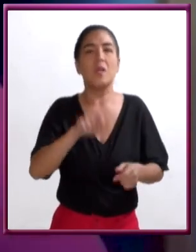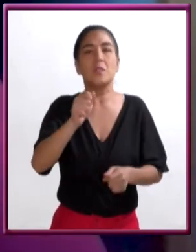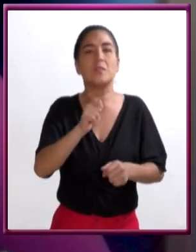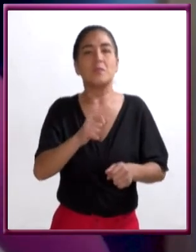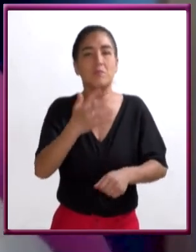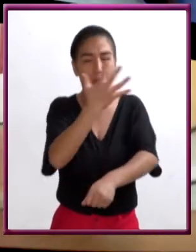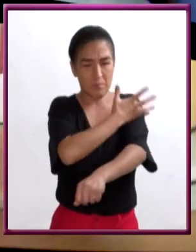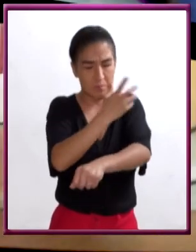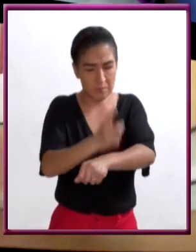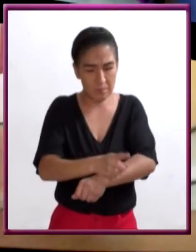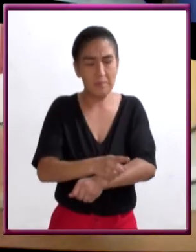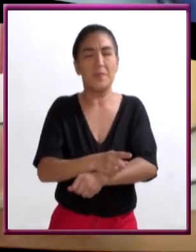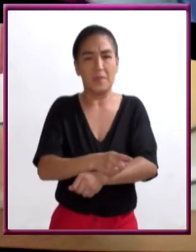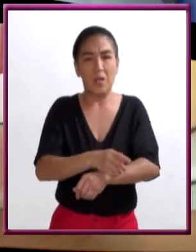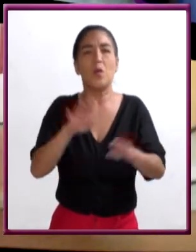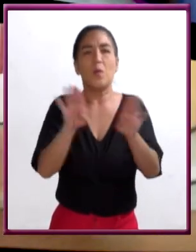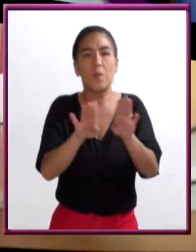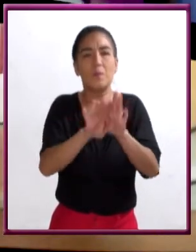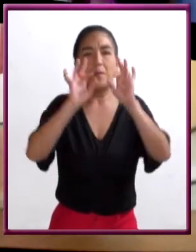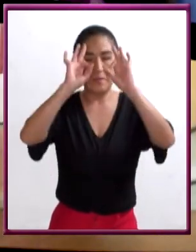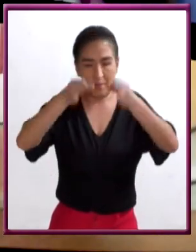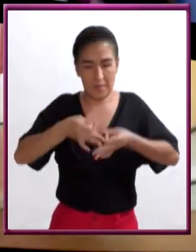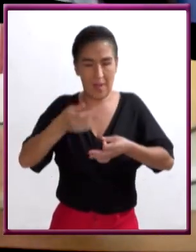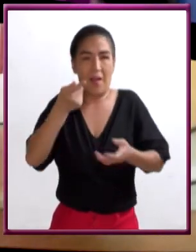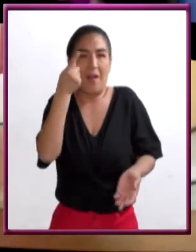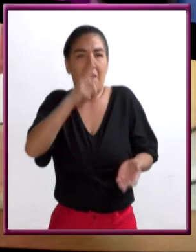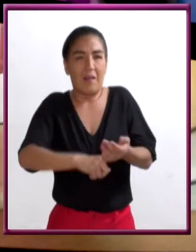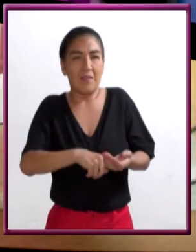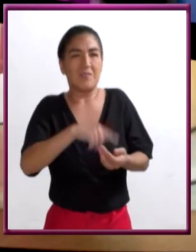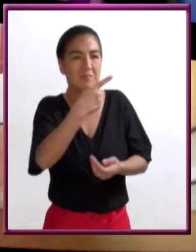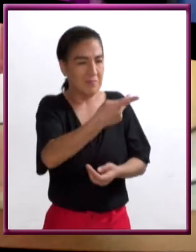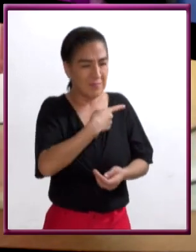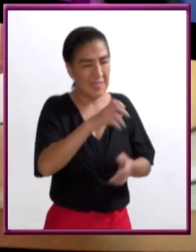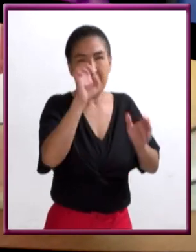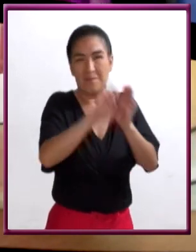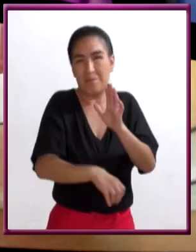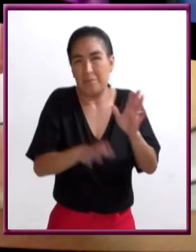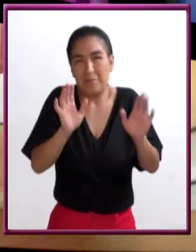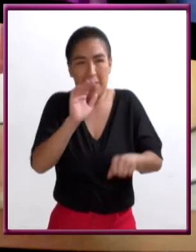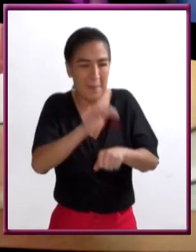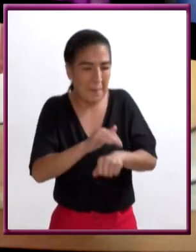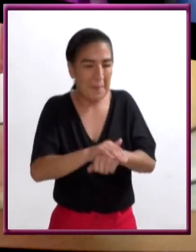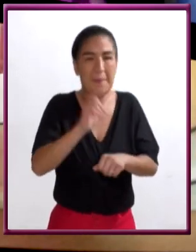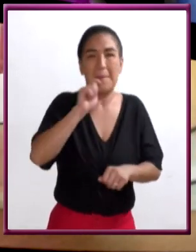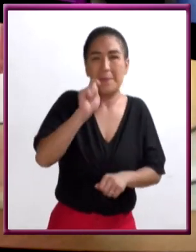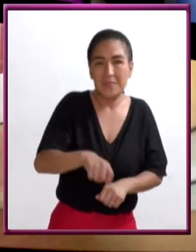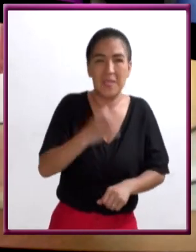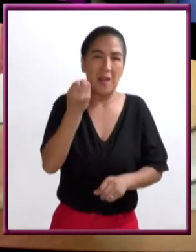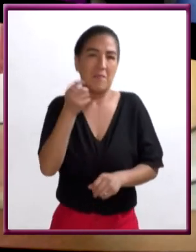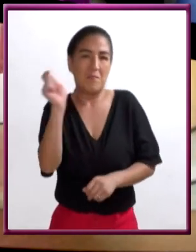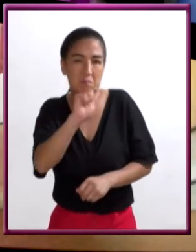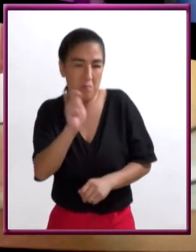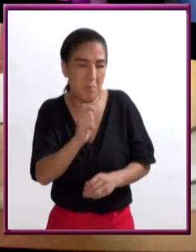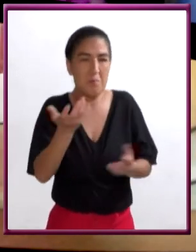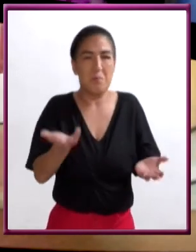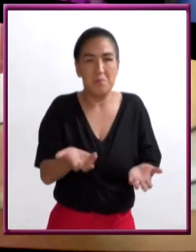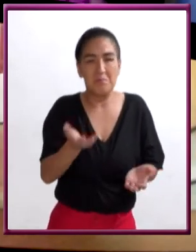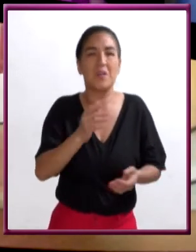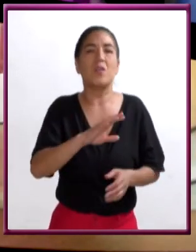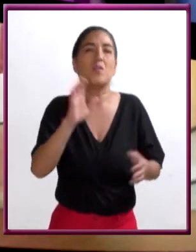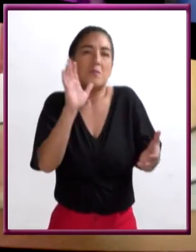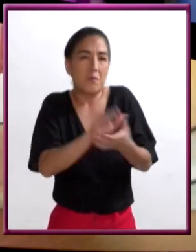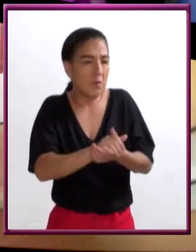honestamente, hacer una evaluación de cómo está uno en una relación así, salirse de